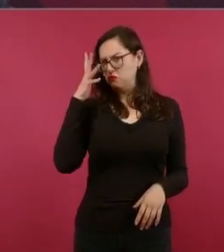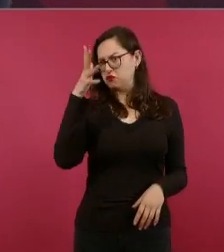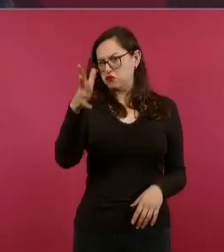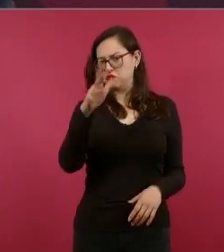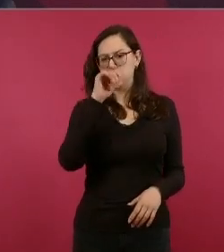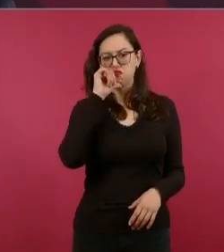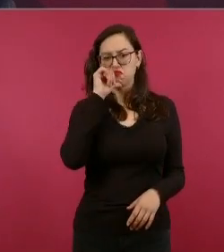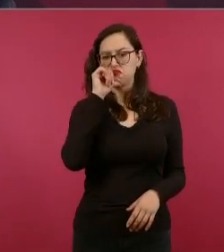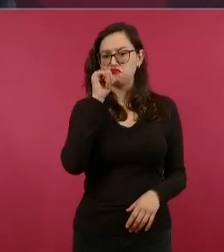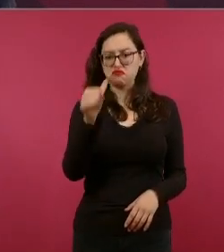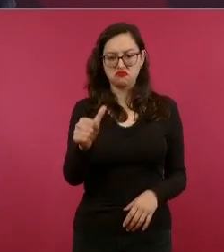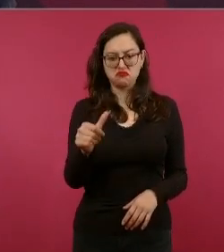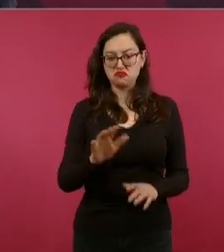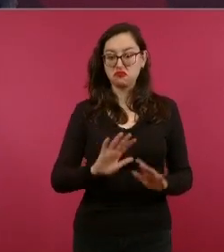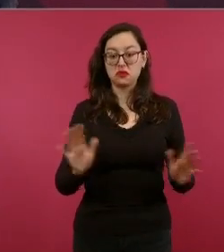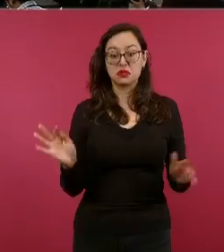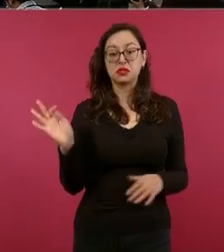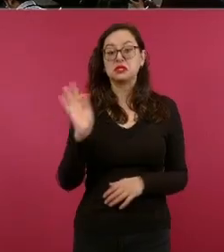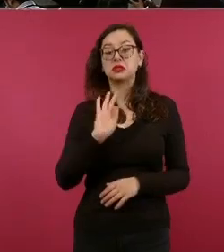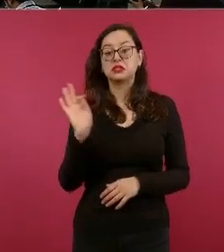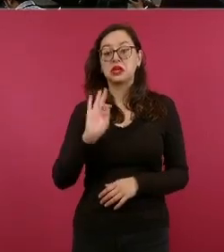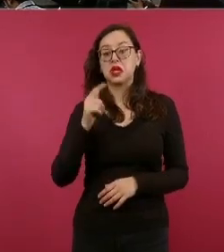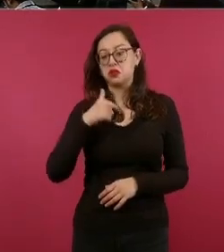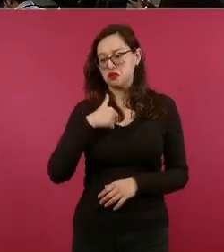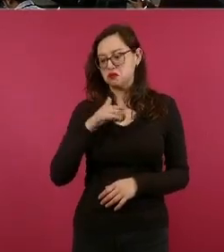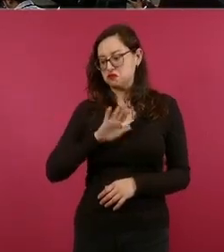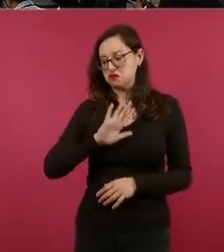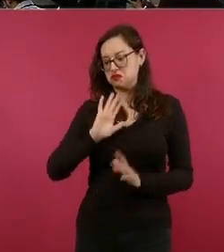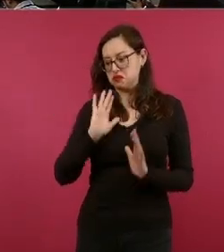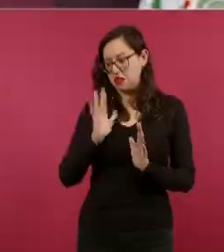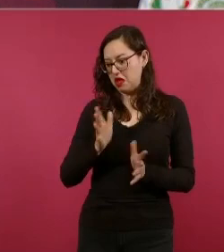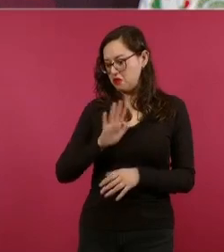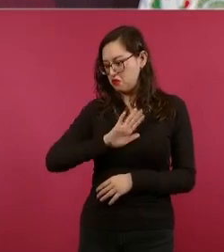allá encontrándonos con otros. Nada más quisiera yo ir,